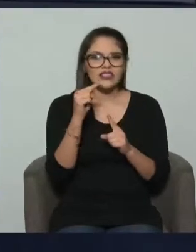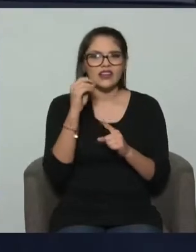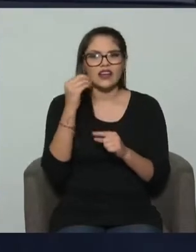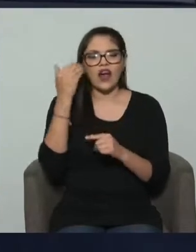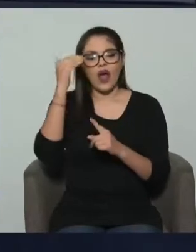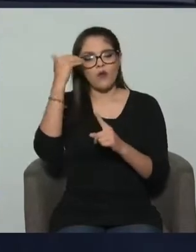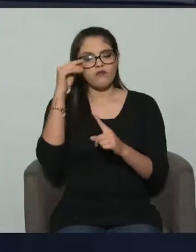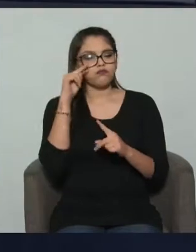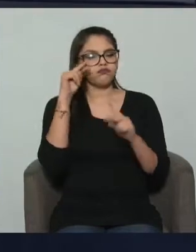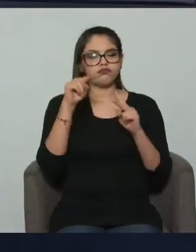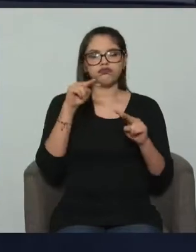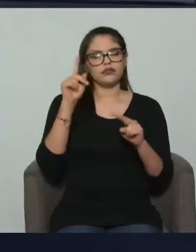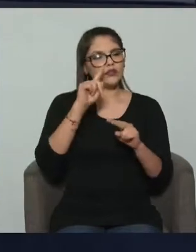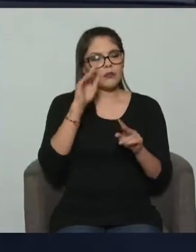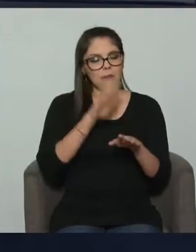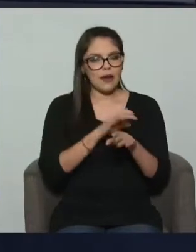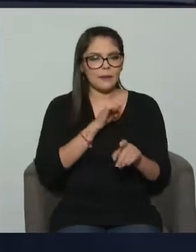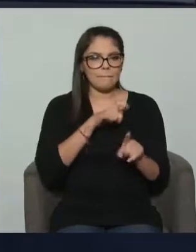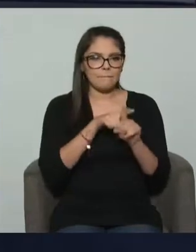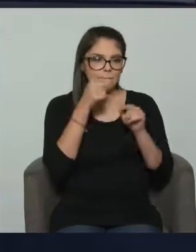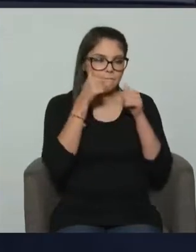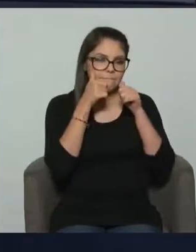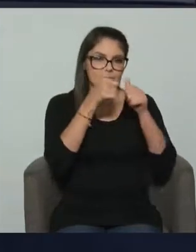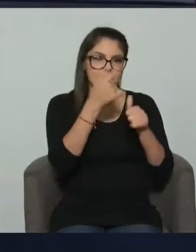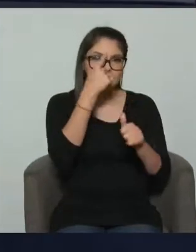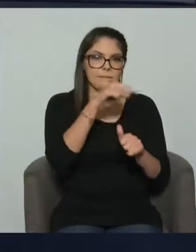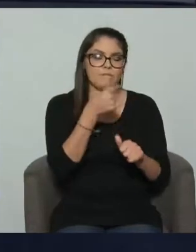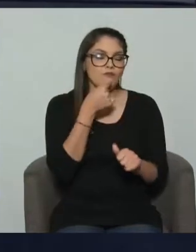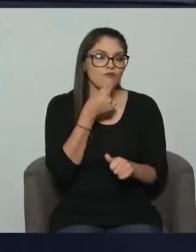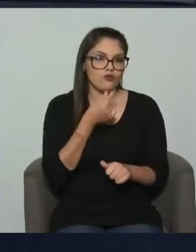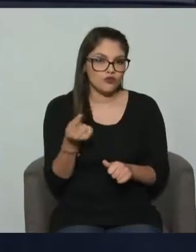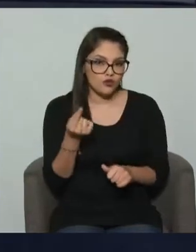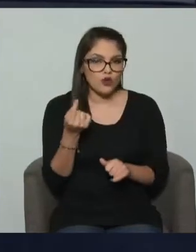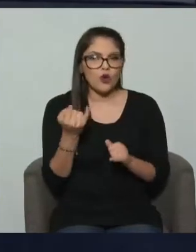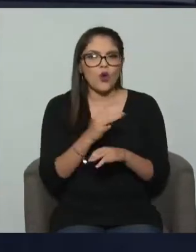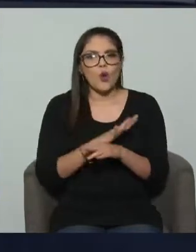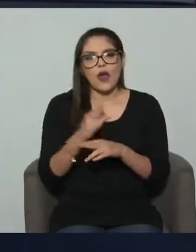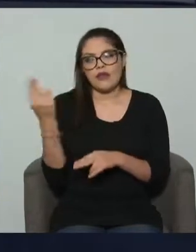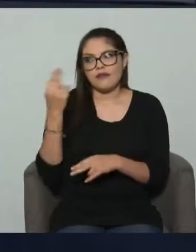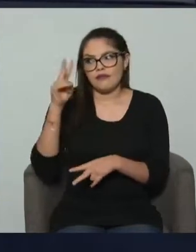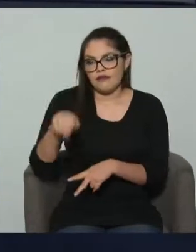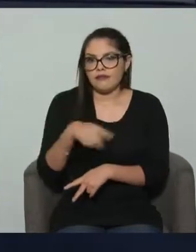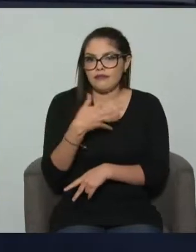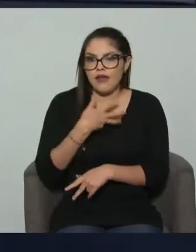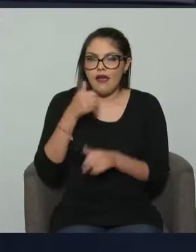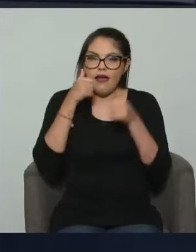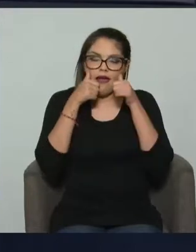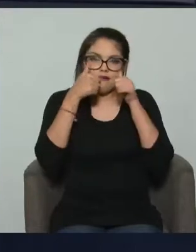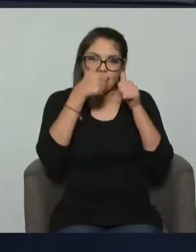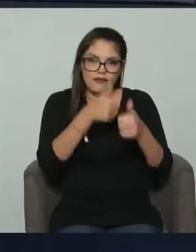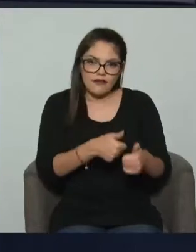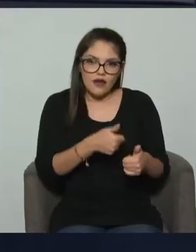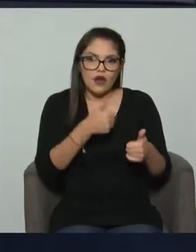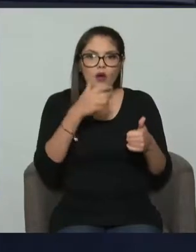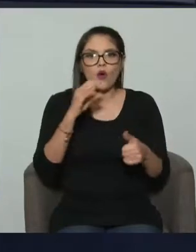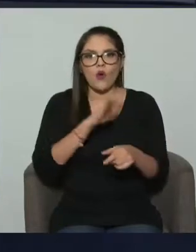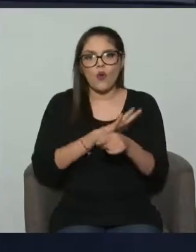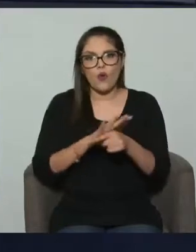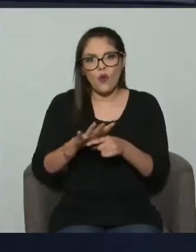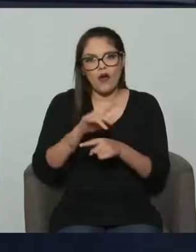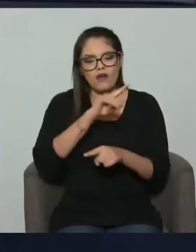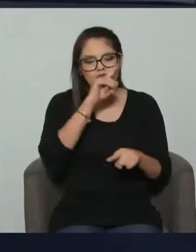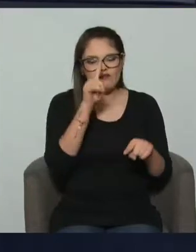sino más bien enfocada a la niñez. En las necesidades reales que tienen, pues obviamente de atención, de la erradicación de la violencia,